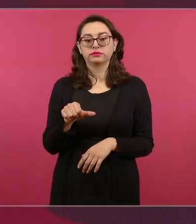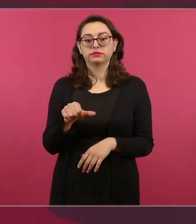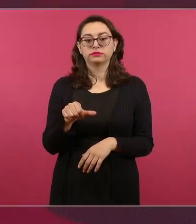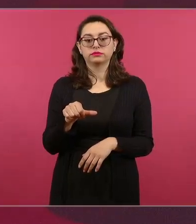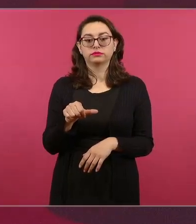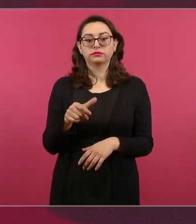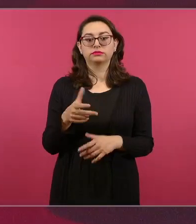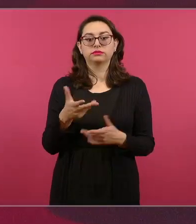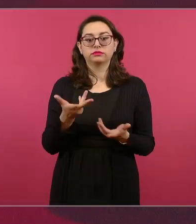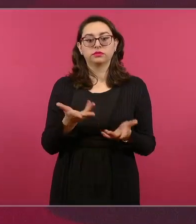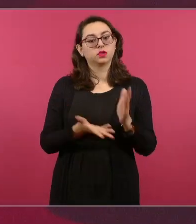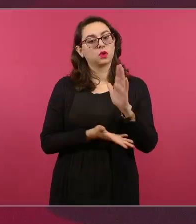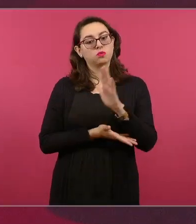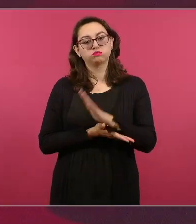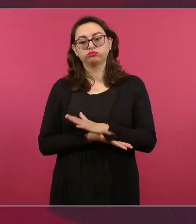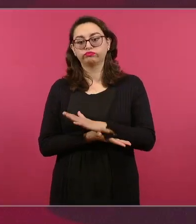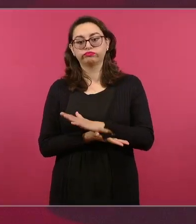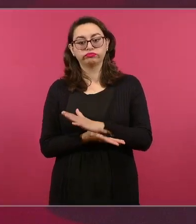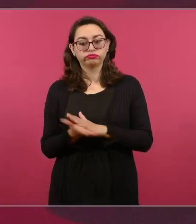llevar a cabo nuestra